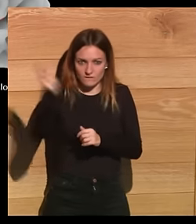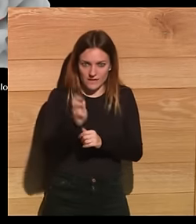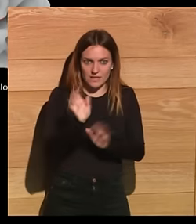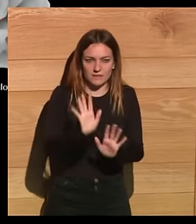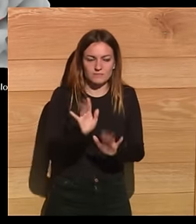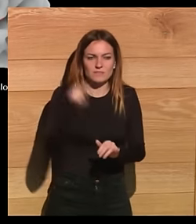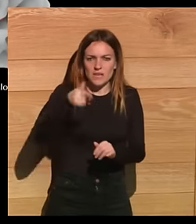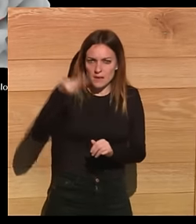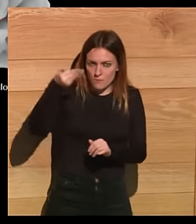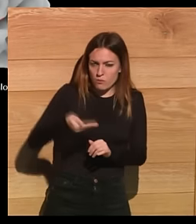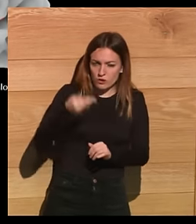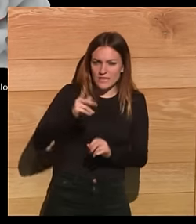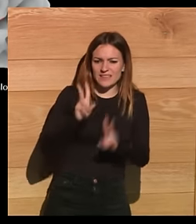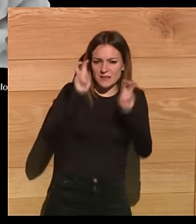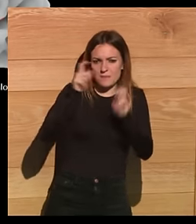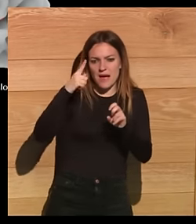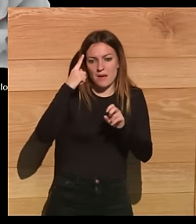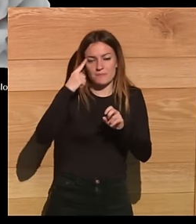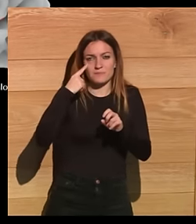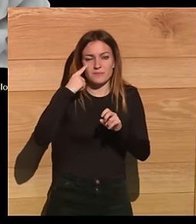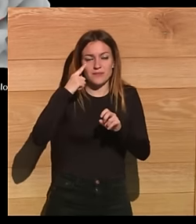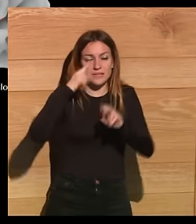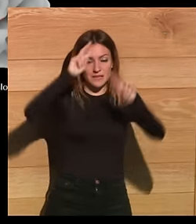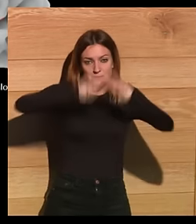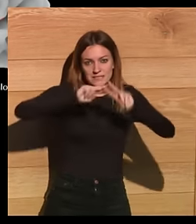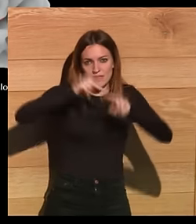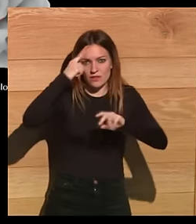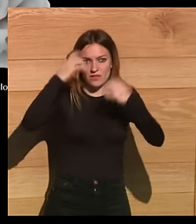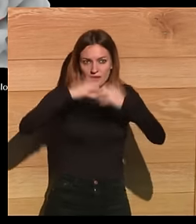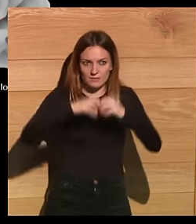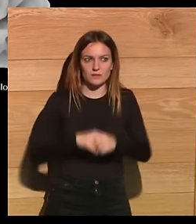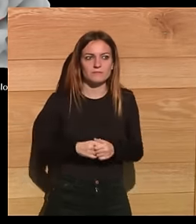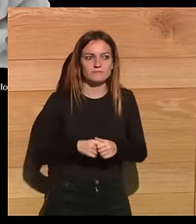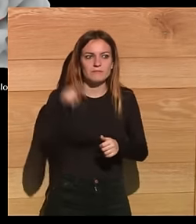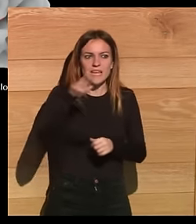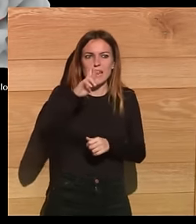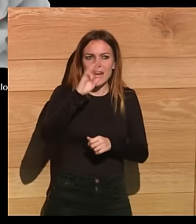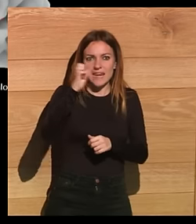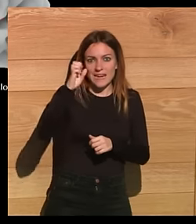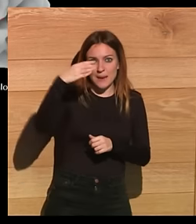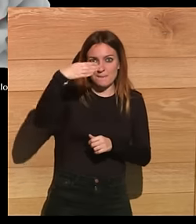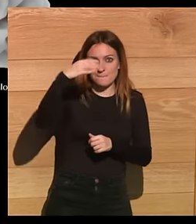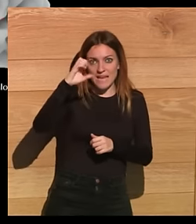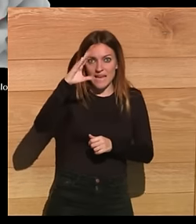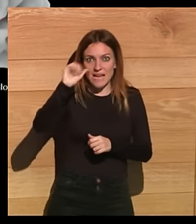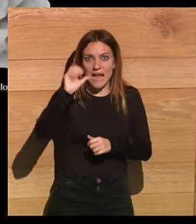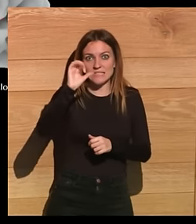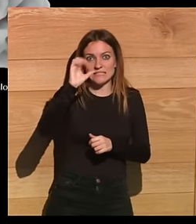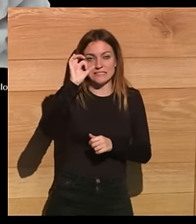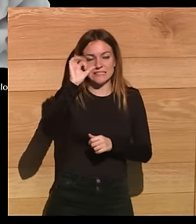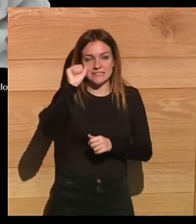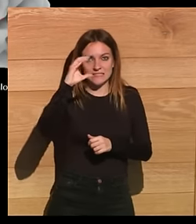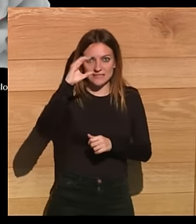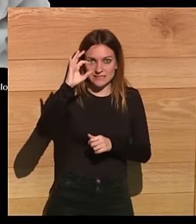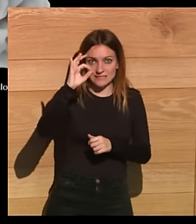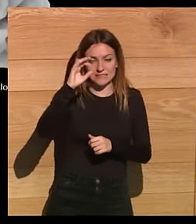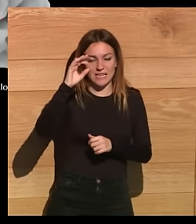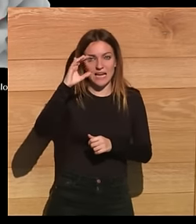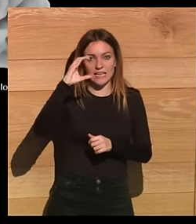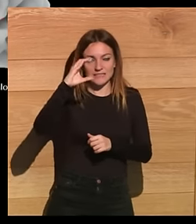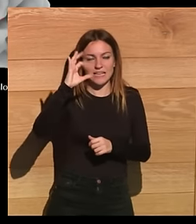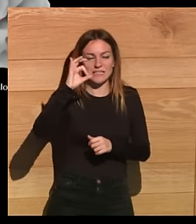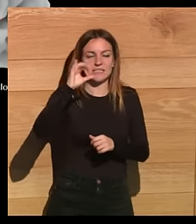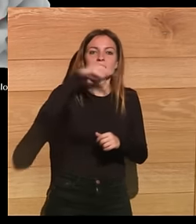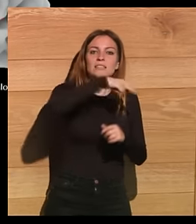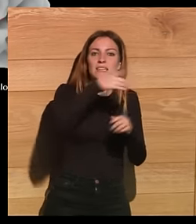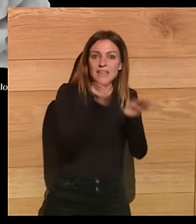lugares más importantes en la investigación cerebral. Esta es Rebecca Sachs. A la izquierda es una madre joven y, bueno, se llevó a